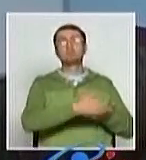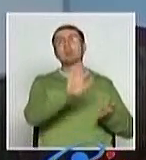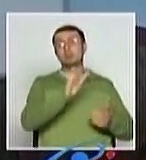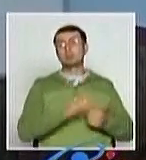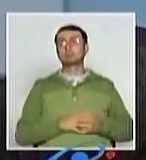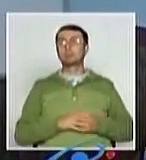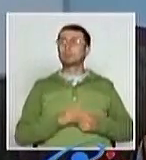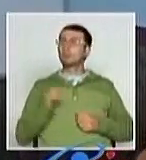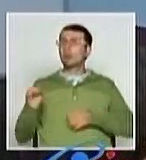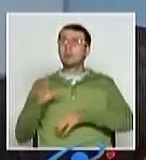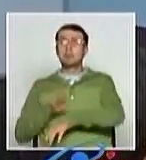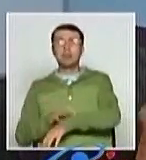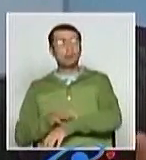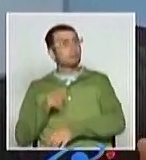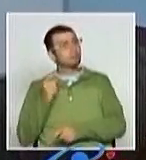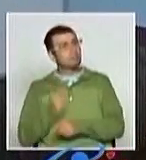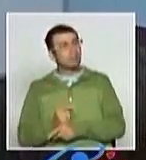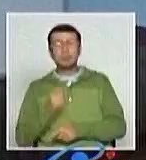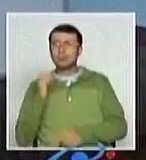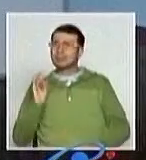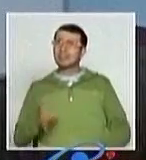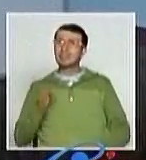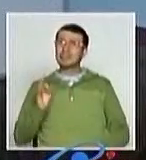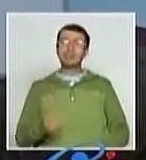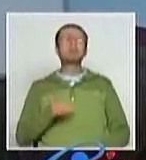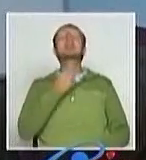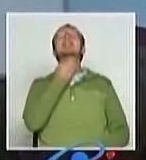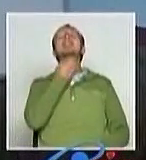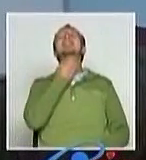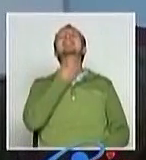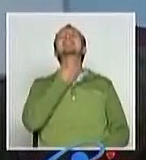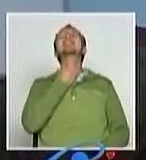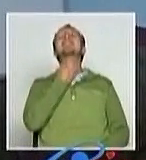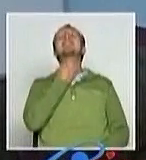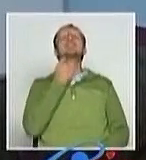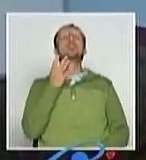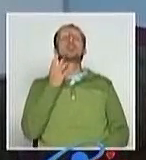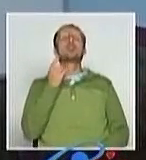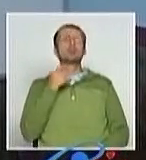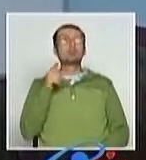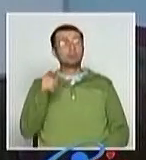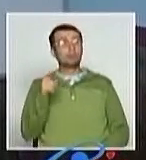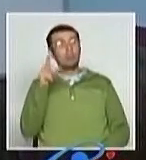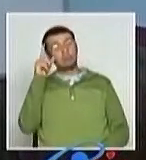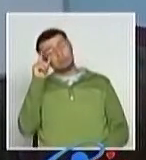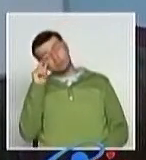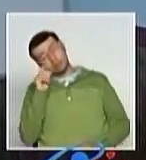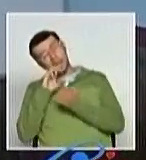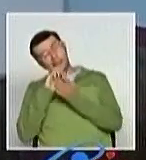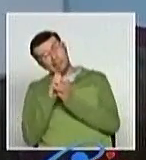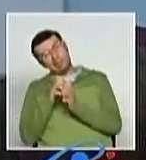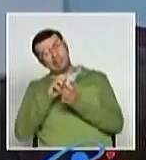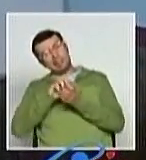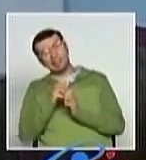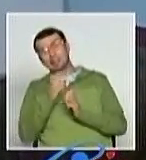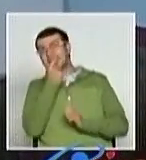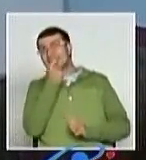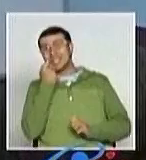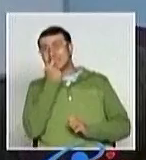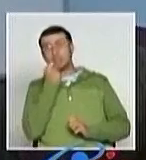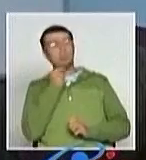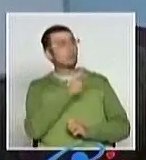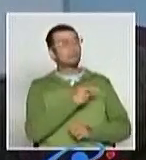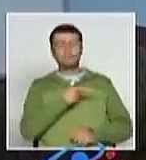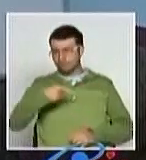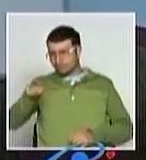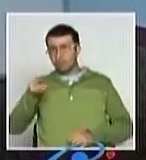veían que siempre iba por la misma anomalía física dolor de garganta y bruis moo comenzaron a remitirla donde el psiquiatra y ya Pero por qué